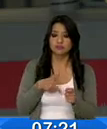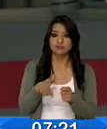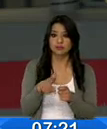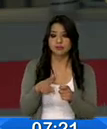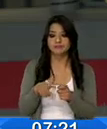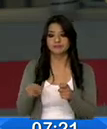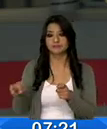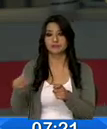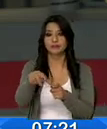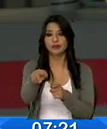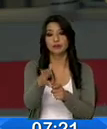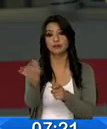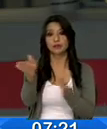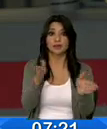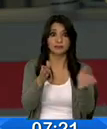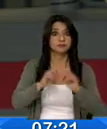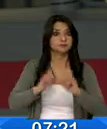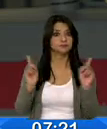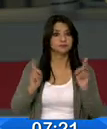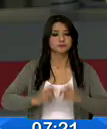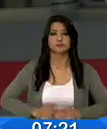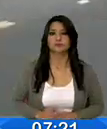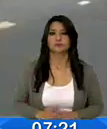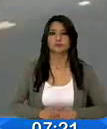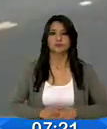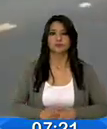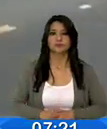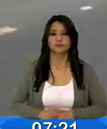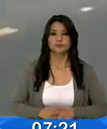transbordo buscando vías alternas. Miremos.